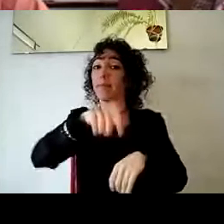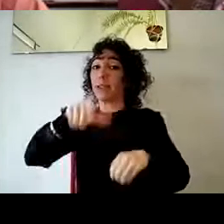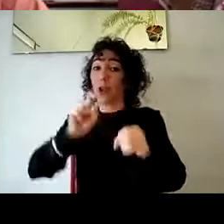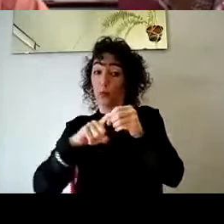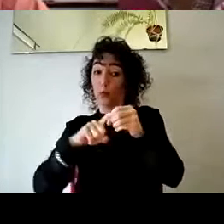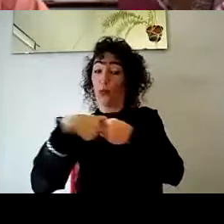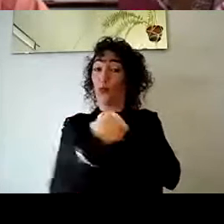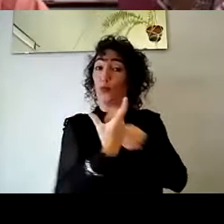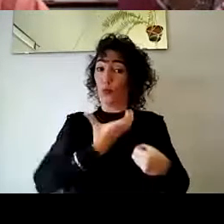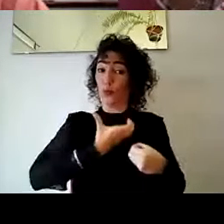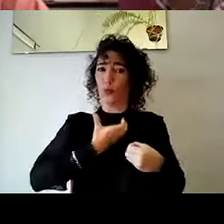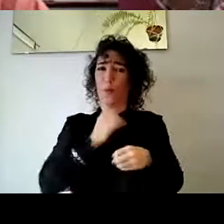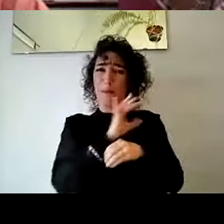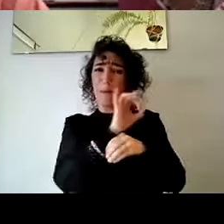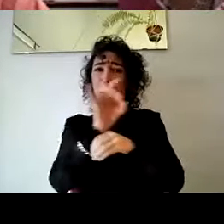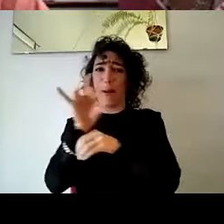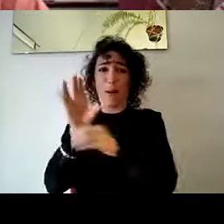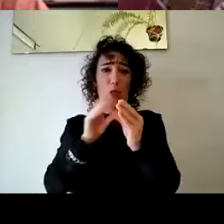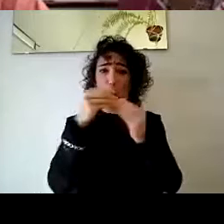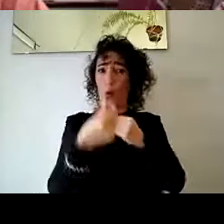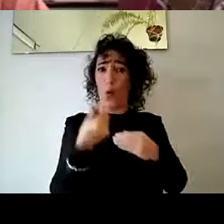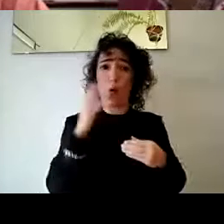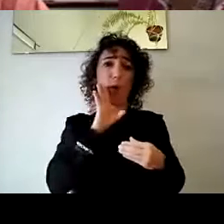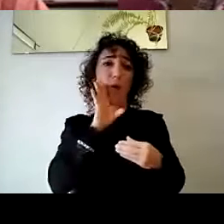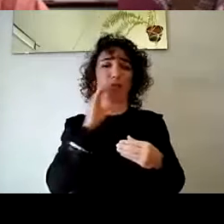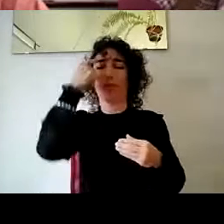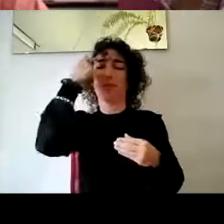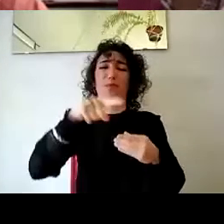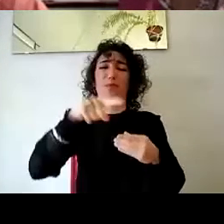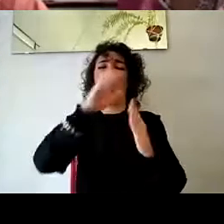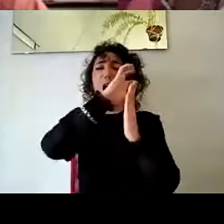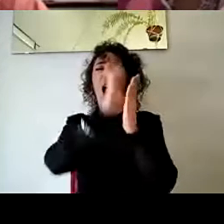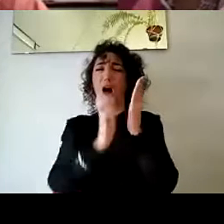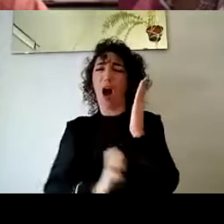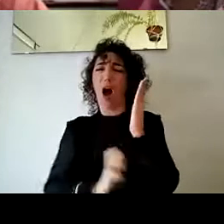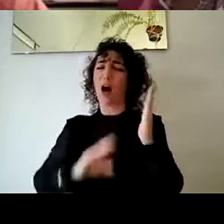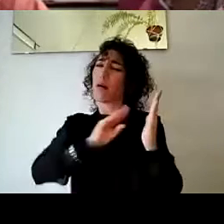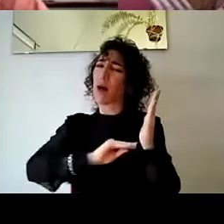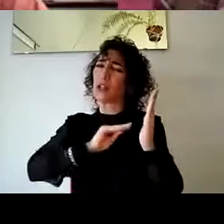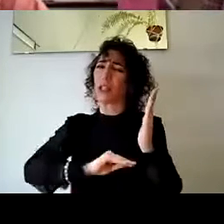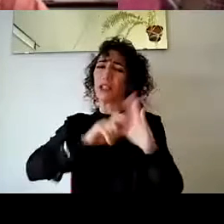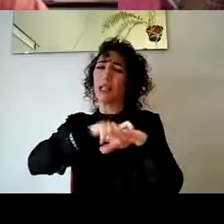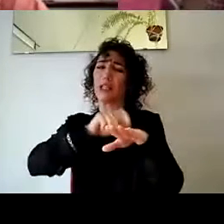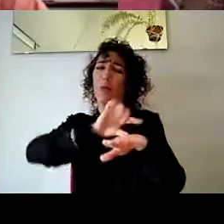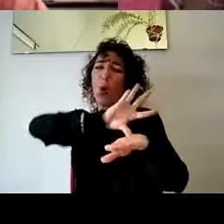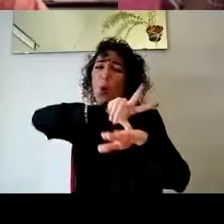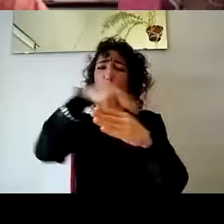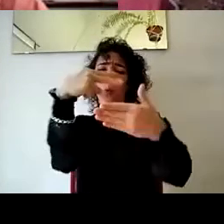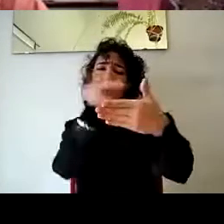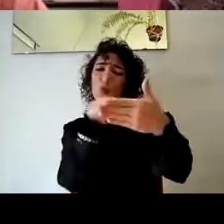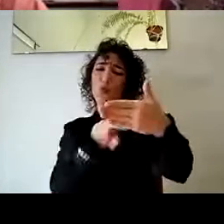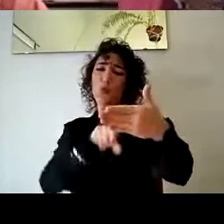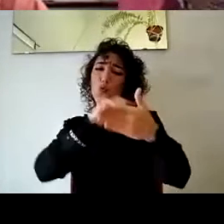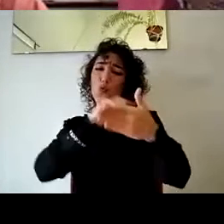el documento, siendo consciente de que es un documento amplio y extenso, que lleva un tiempito. Y sin